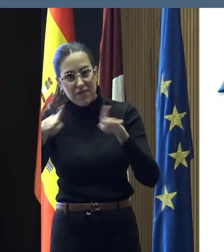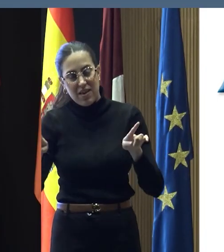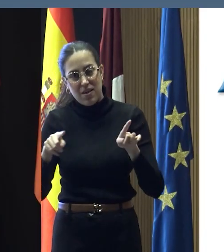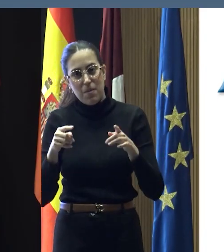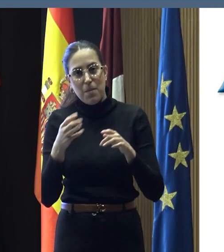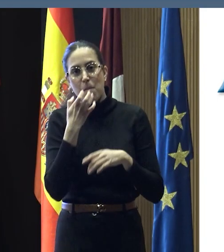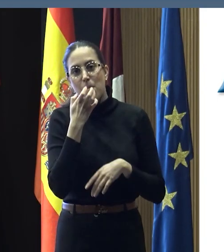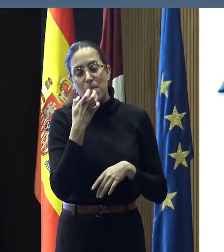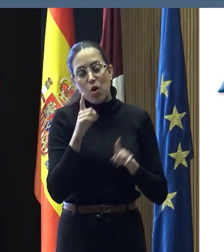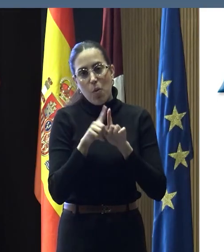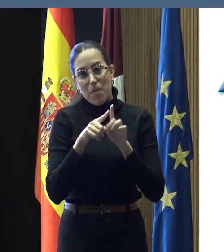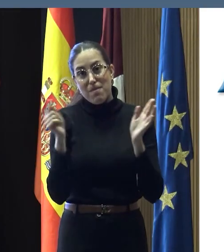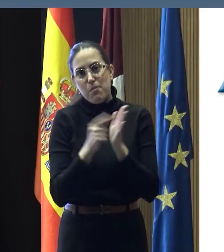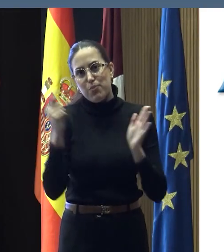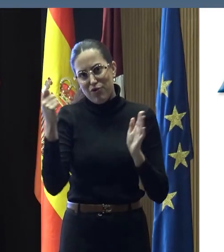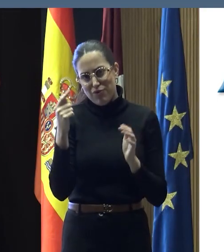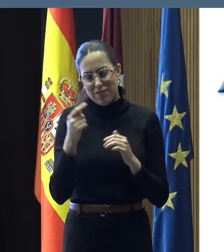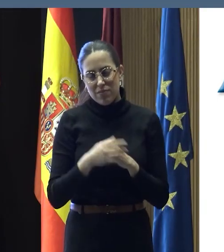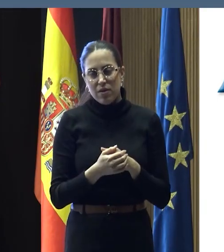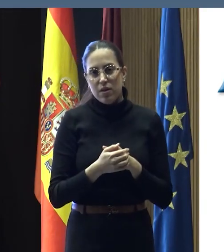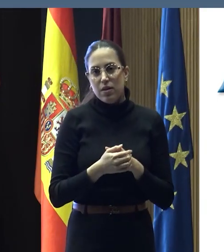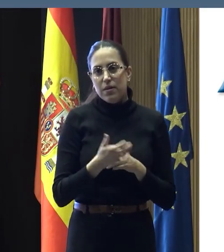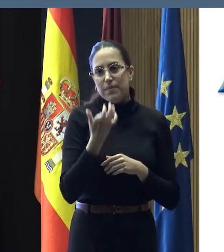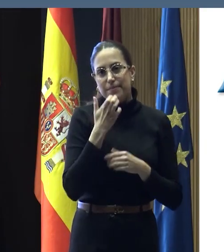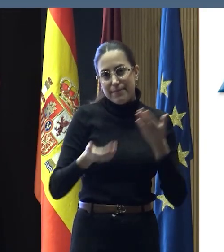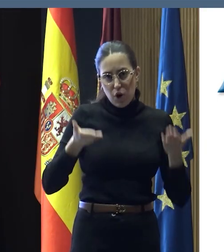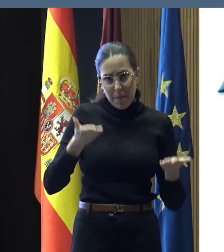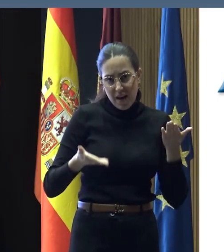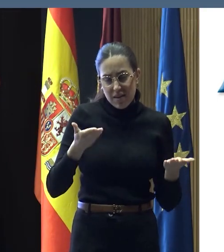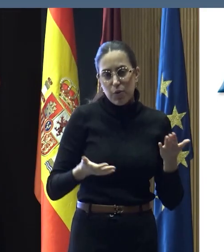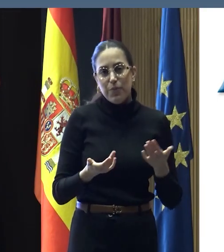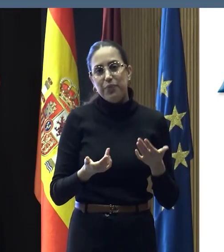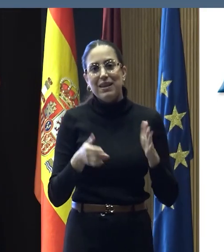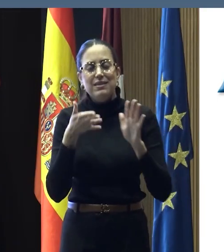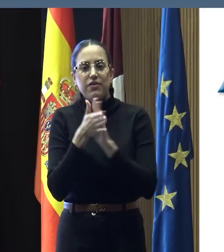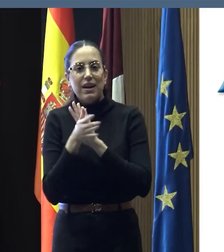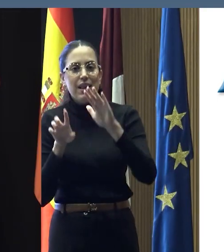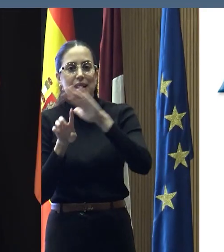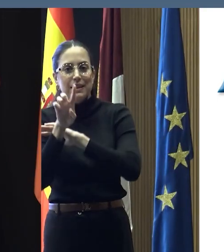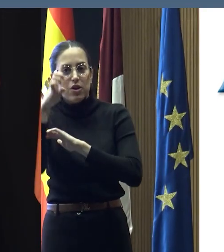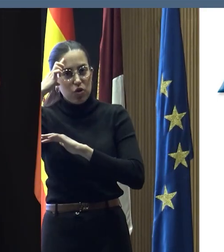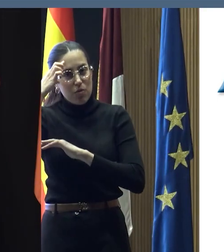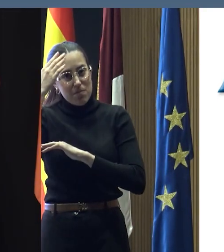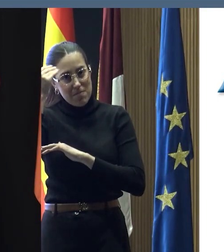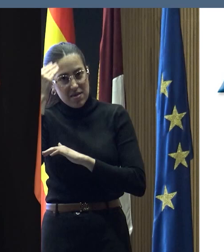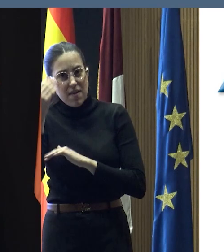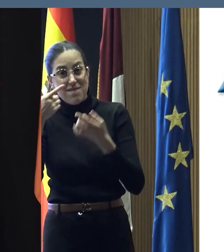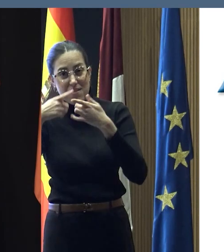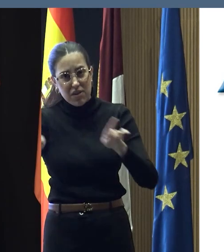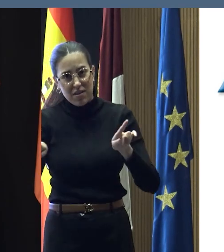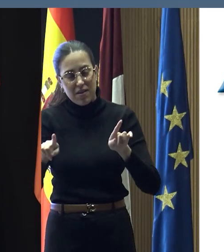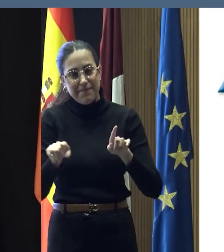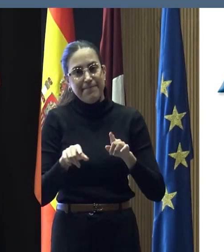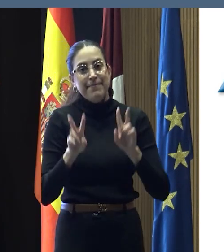pronto que... o sea, tiene un desarrollo mental diferente, entonces